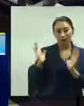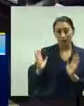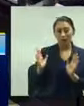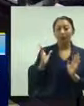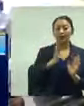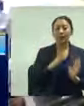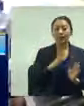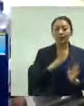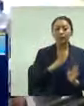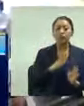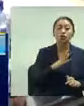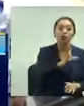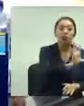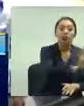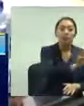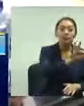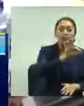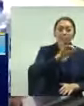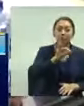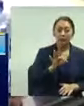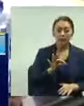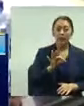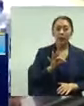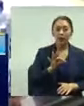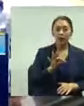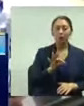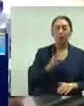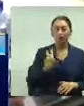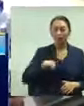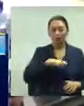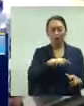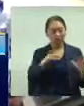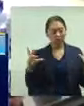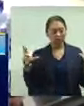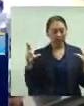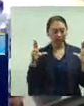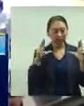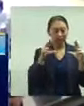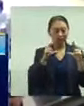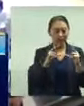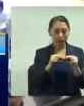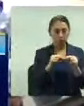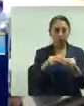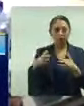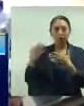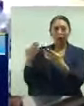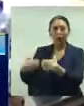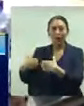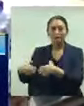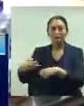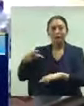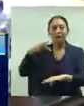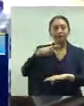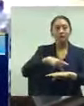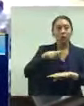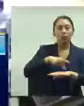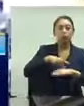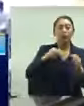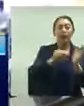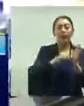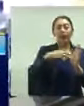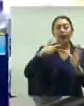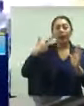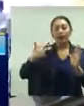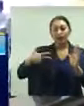Tenemos invitado, y vamos a ser muy, muy breves, a la empresa portuaria Quetzal y a la empresa portuaria Santo Tomás de